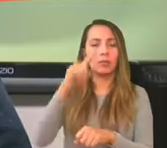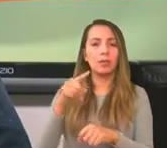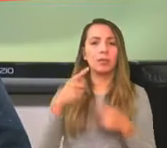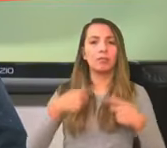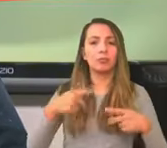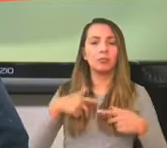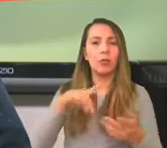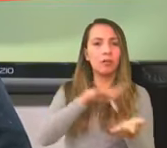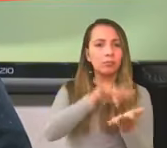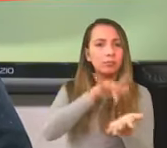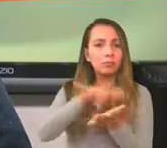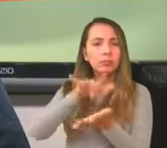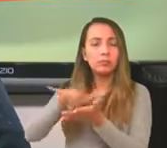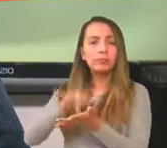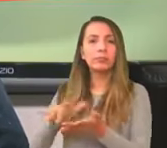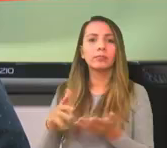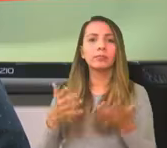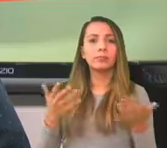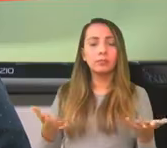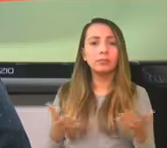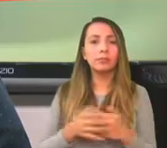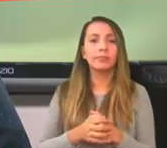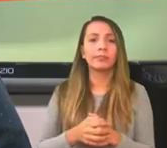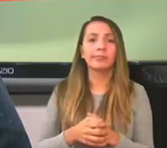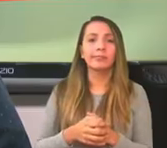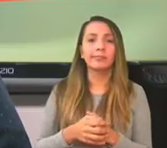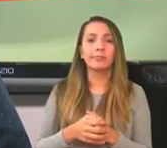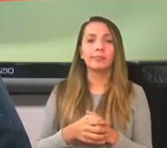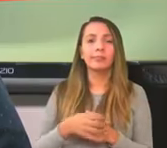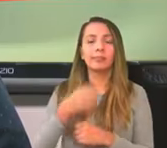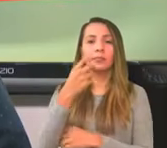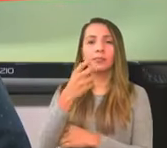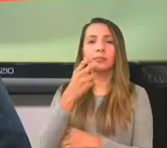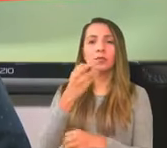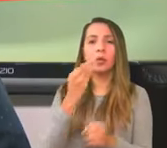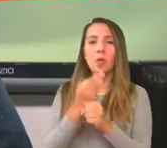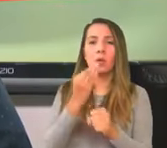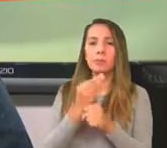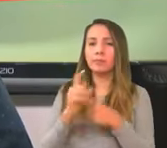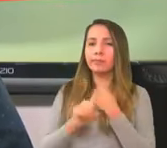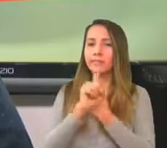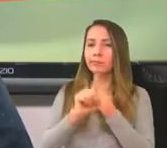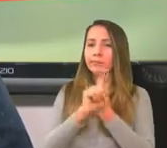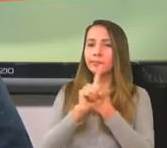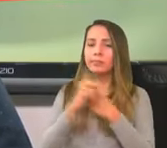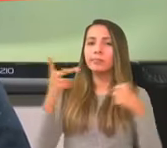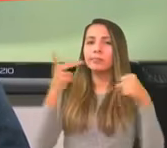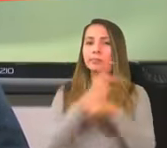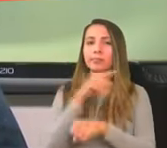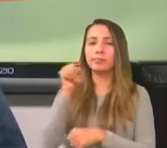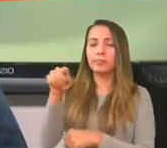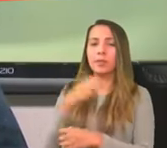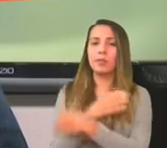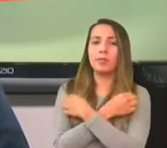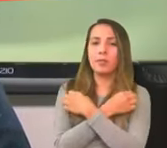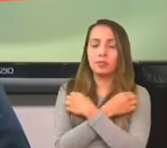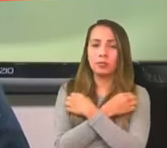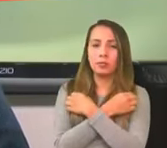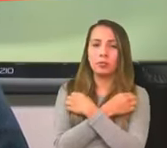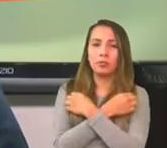gente. Y bueno, un poco esta situación que está sucediendo a nivel educativo